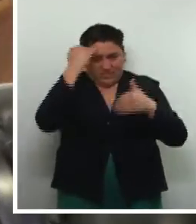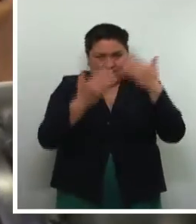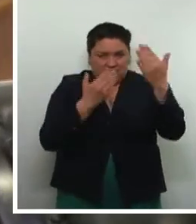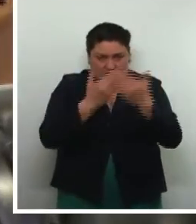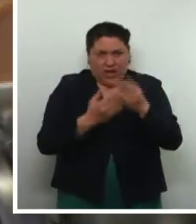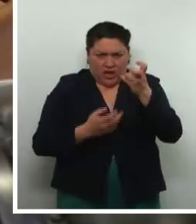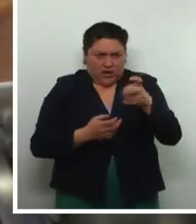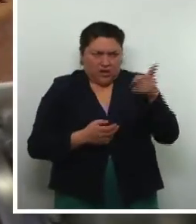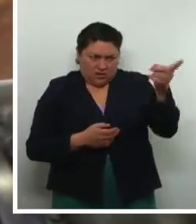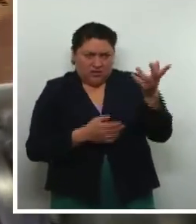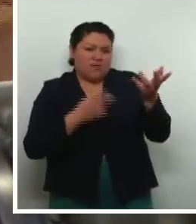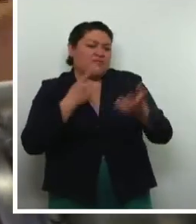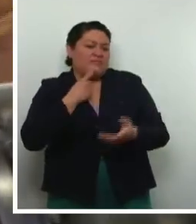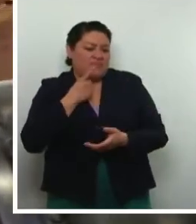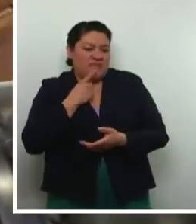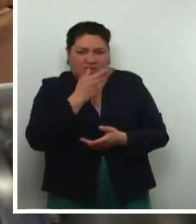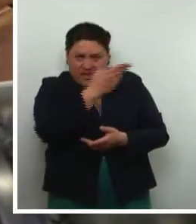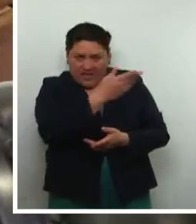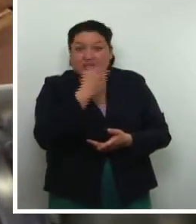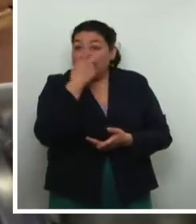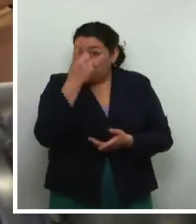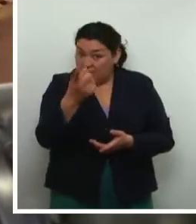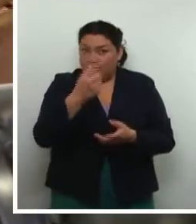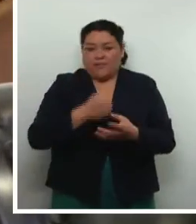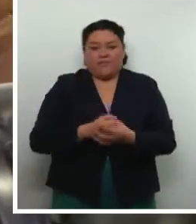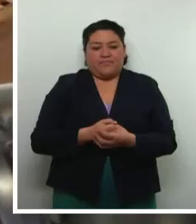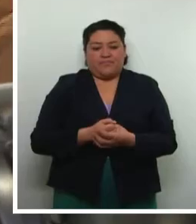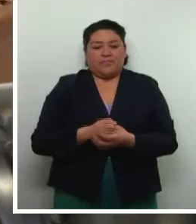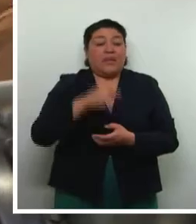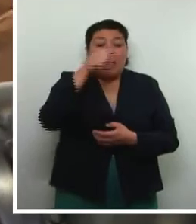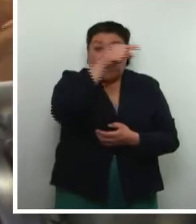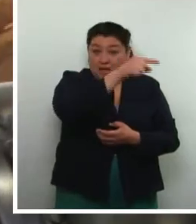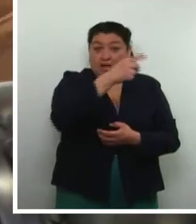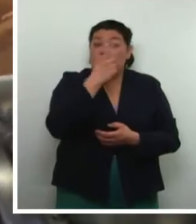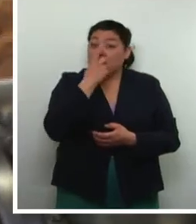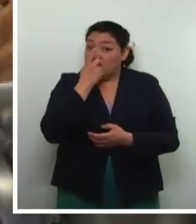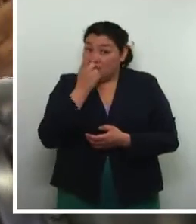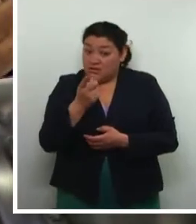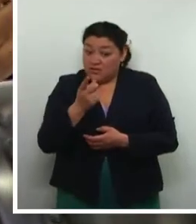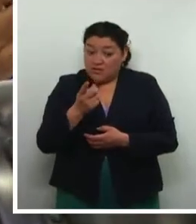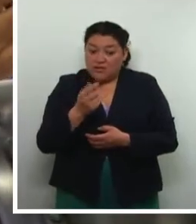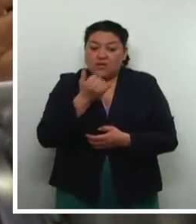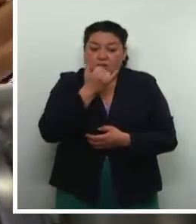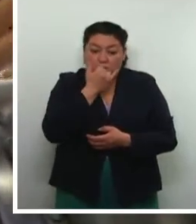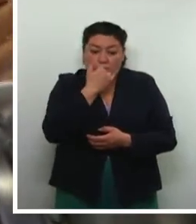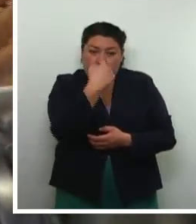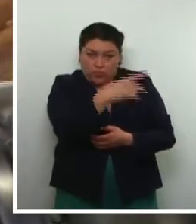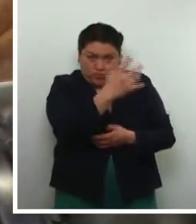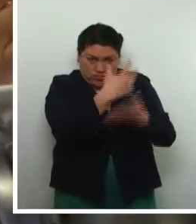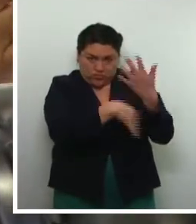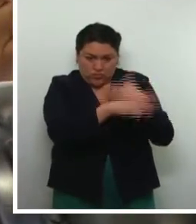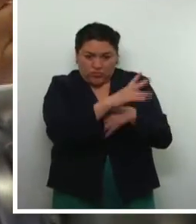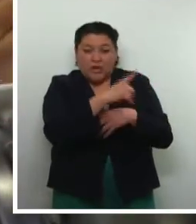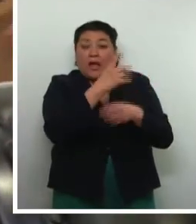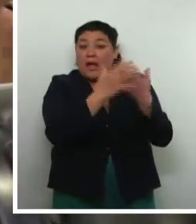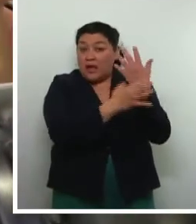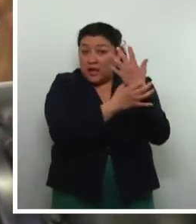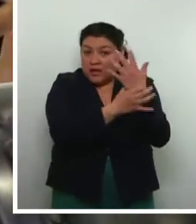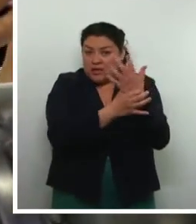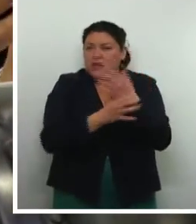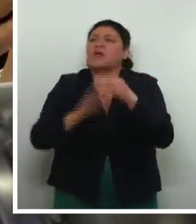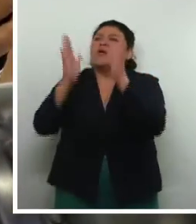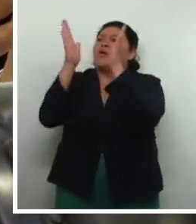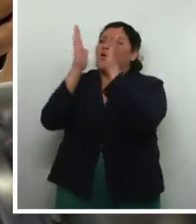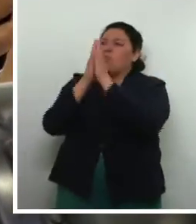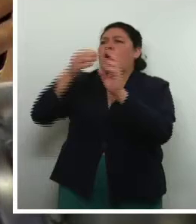entendido, que hizo el señor diputado. Él no está proponiendo, perdone que use eso, no está proponiendo que se modifique